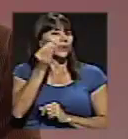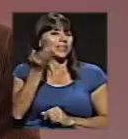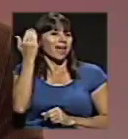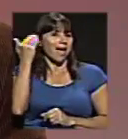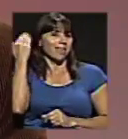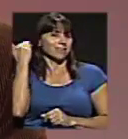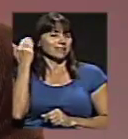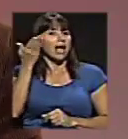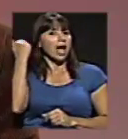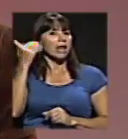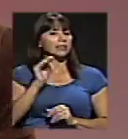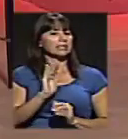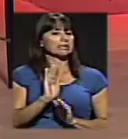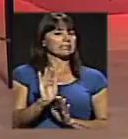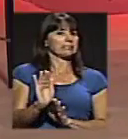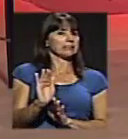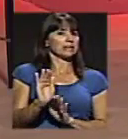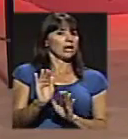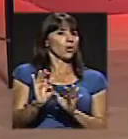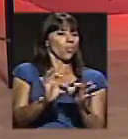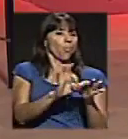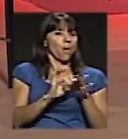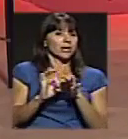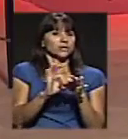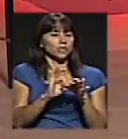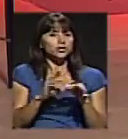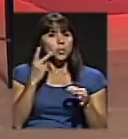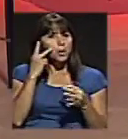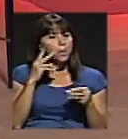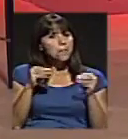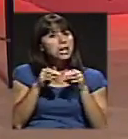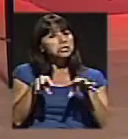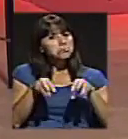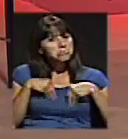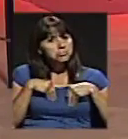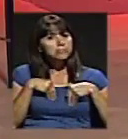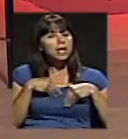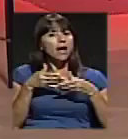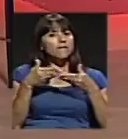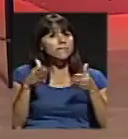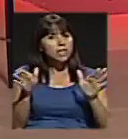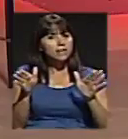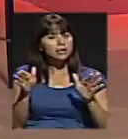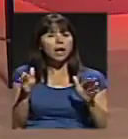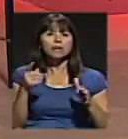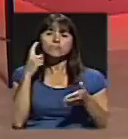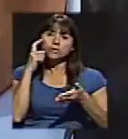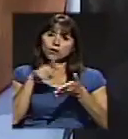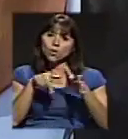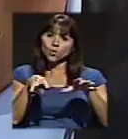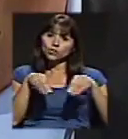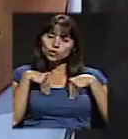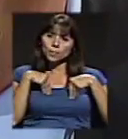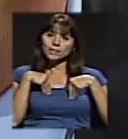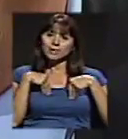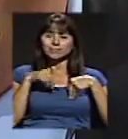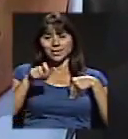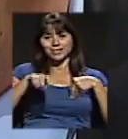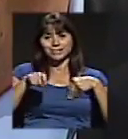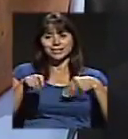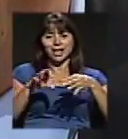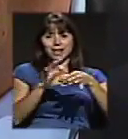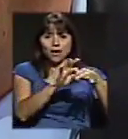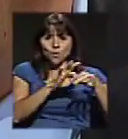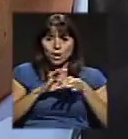de rechazo a las coaliciones. Veo una actitud más abierta y un reconocimiento de que la coalición es necesaria si queremos en este